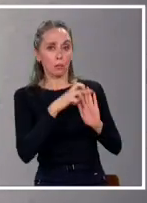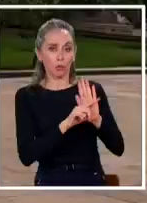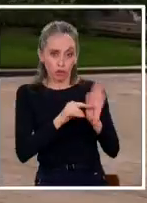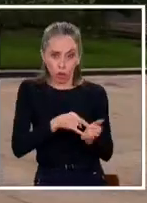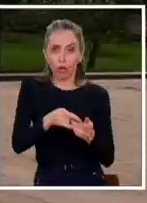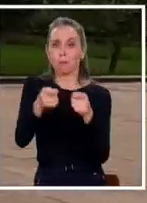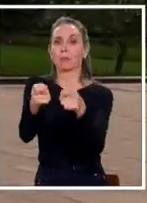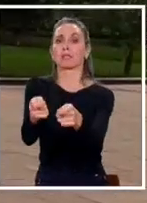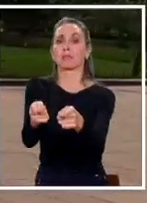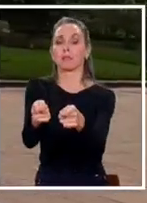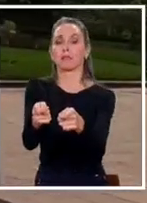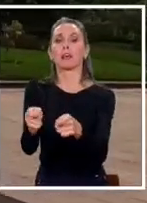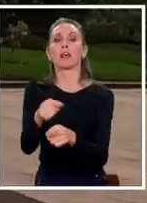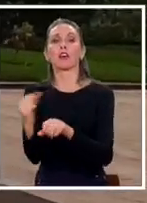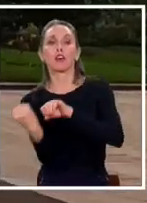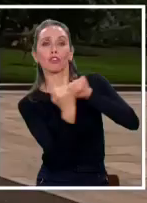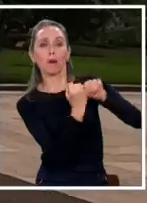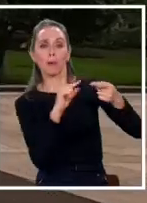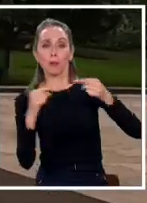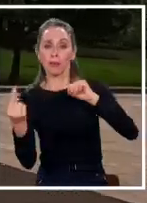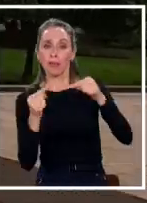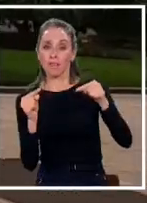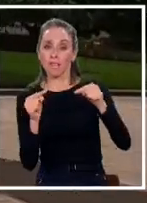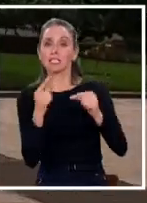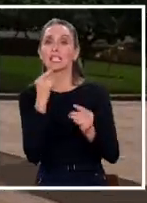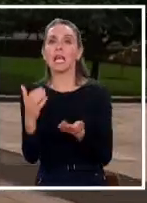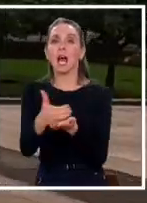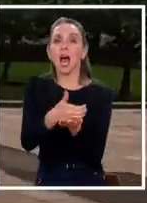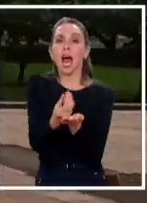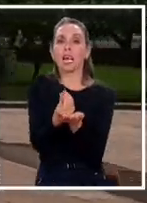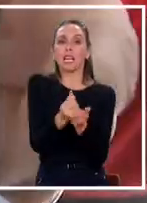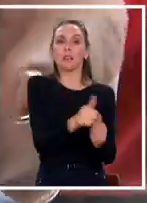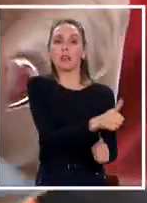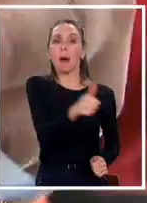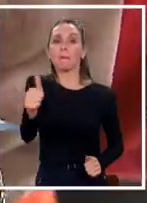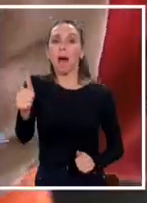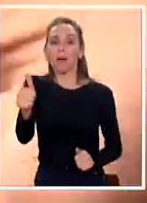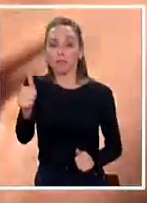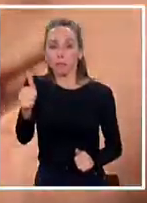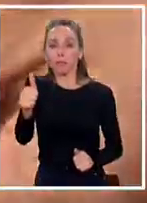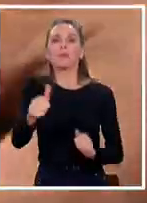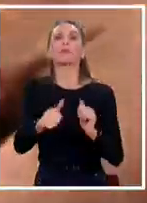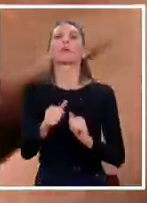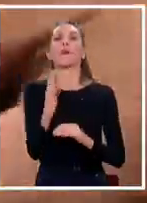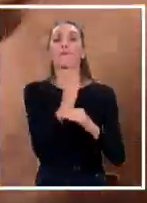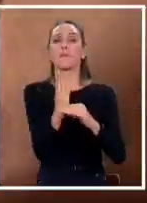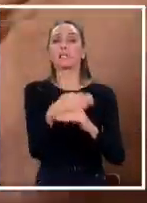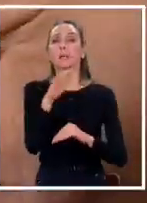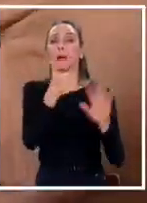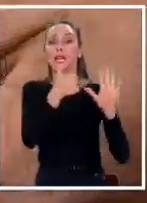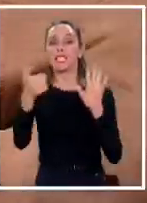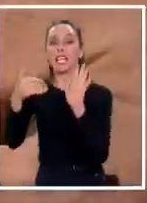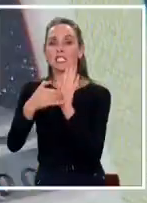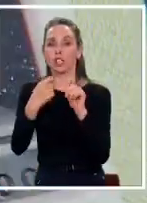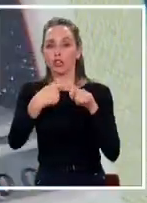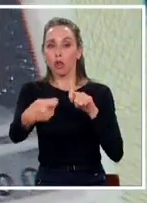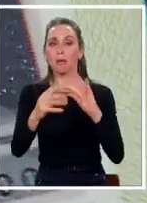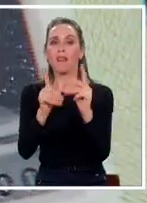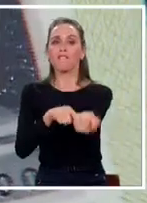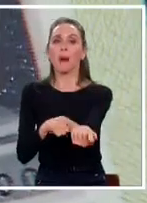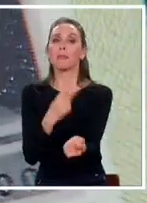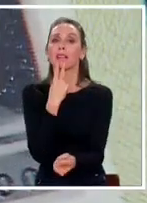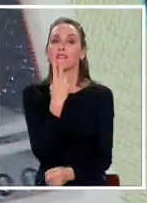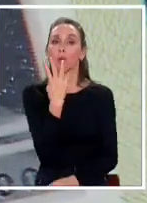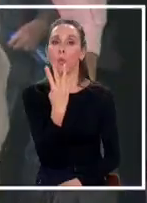de ley. La oposición en este debate apostó por una renta básica universal que derivaría en poco más de 600.000 pesos para una familia